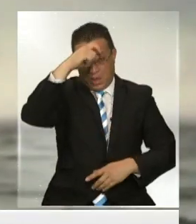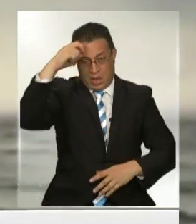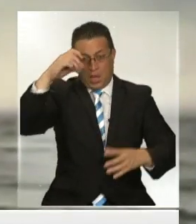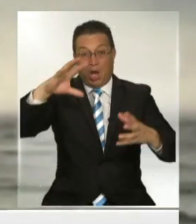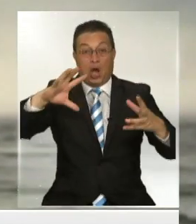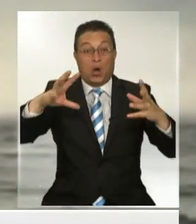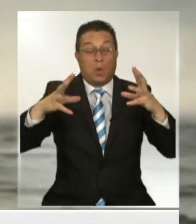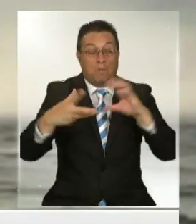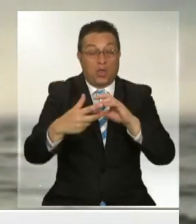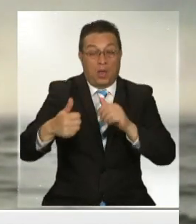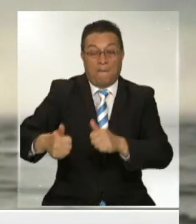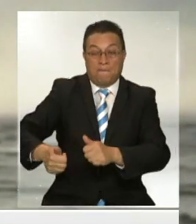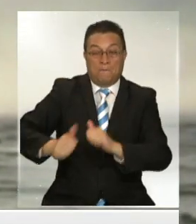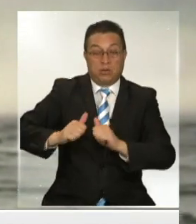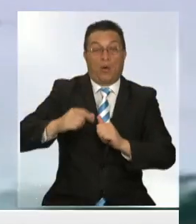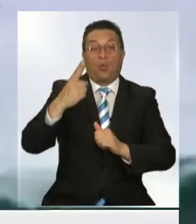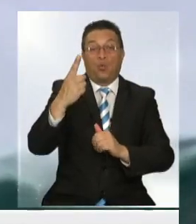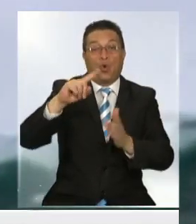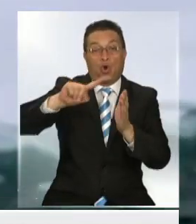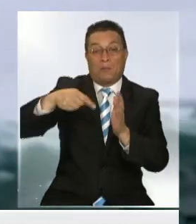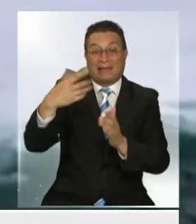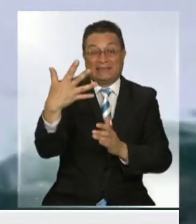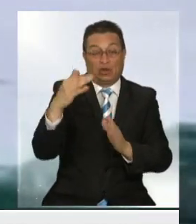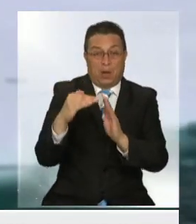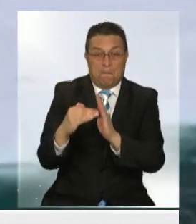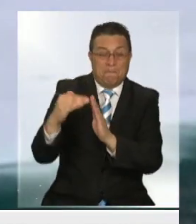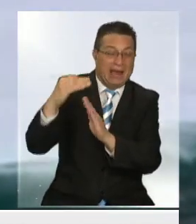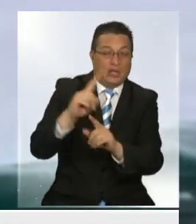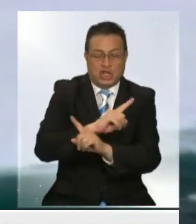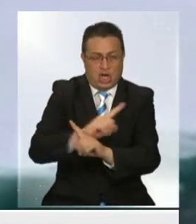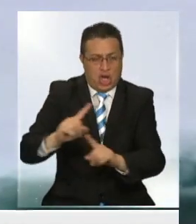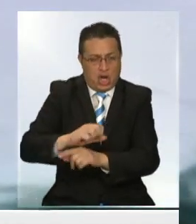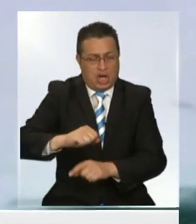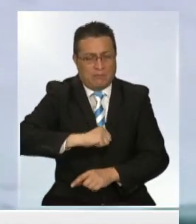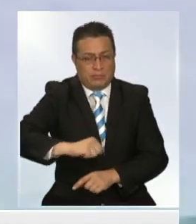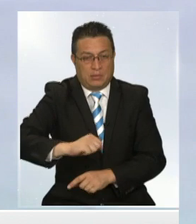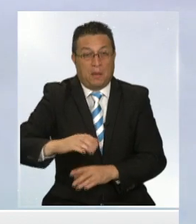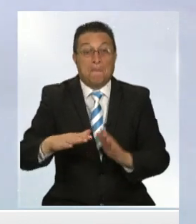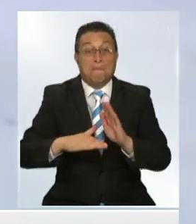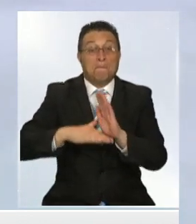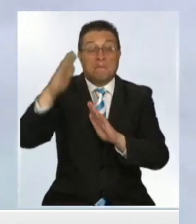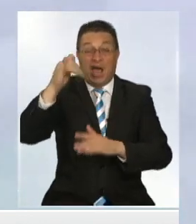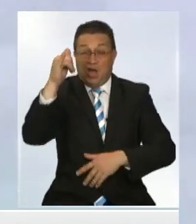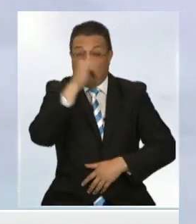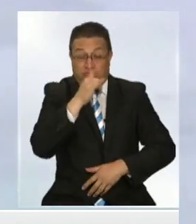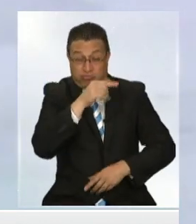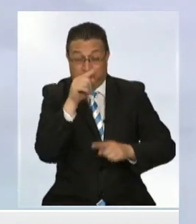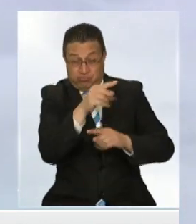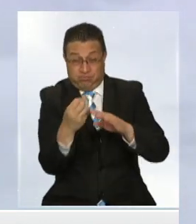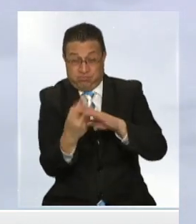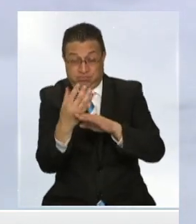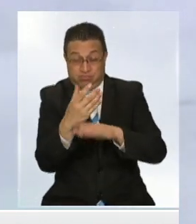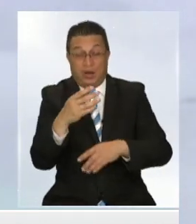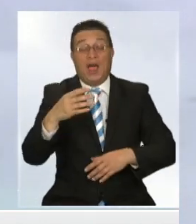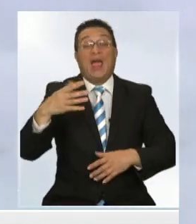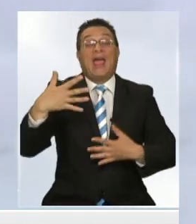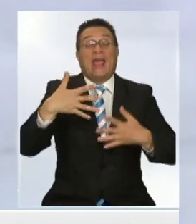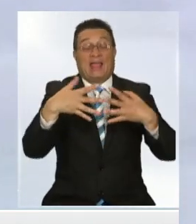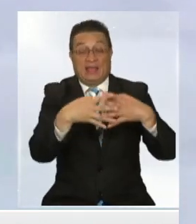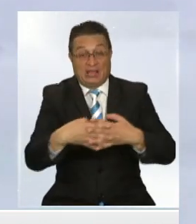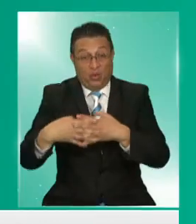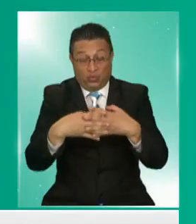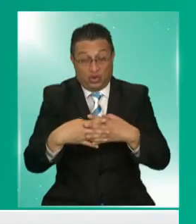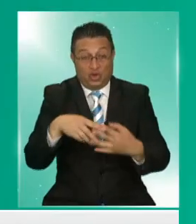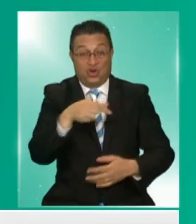planeta supere 15 grados sin embargo los más contaminantes como estados unidos china y la india se